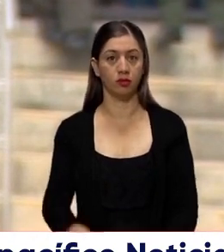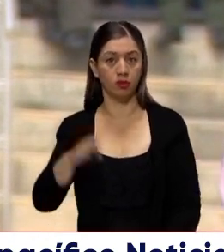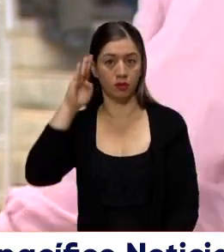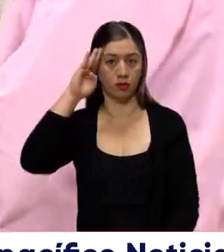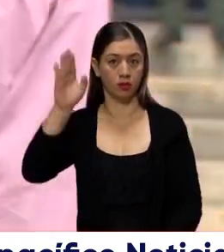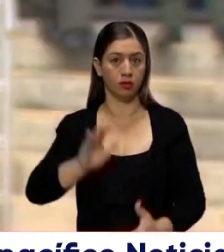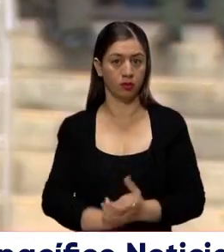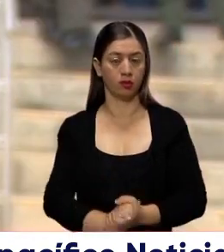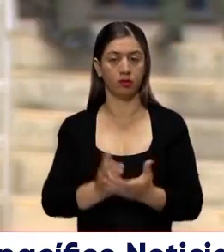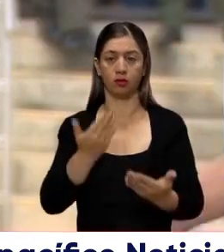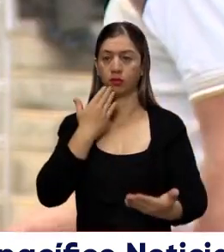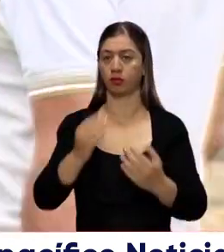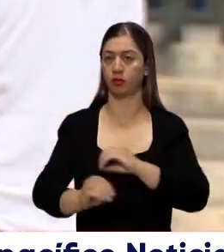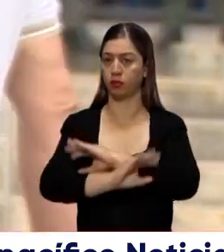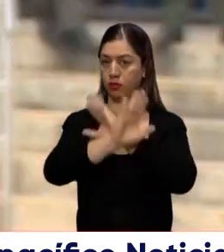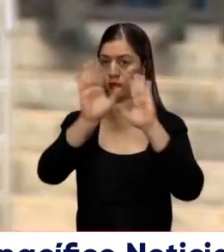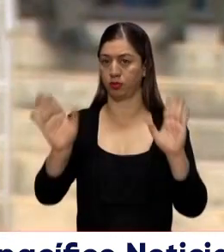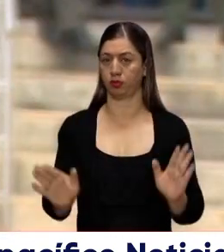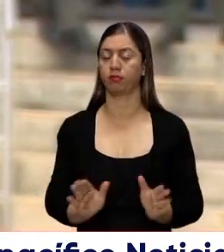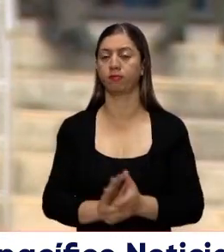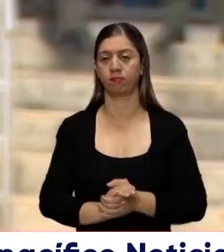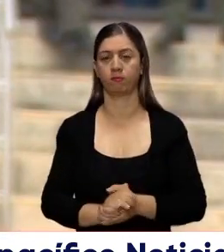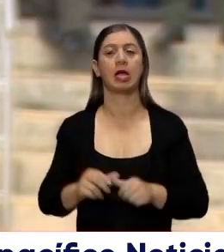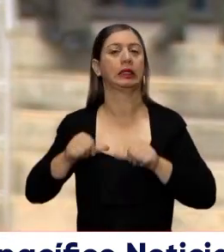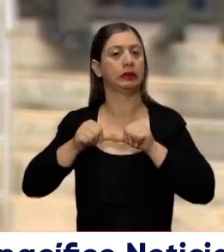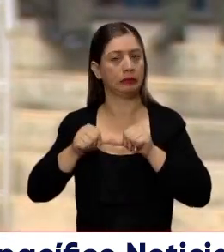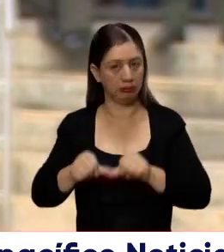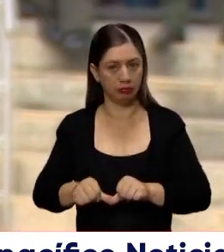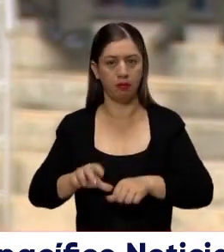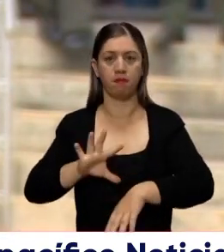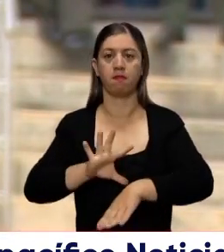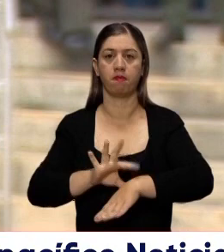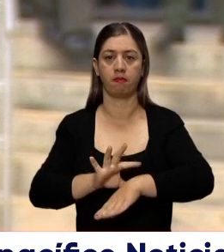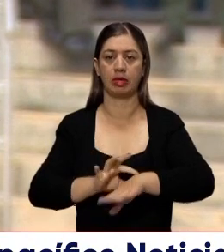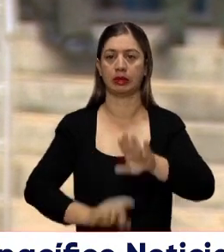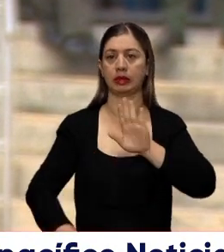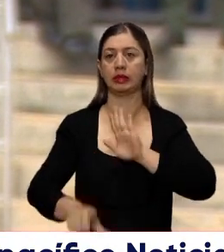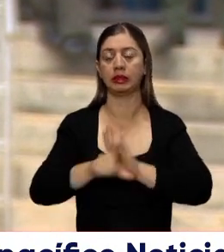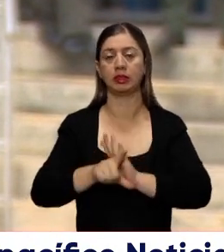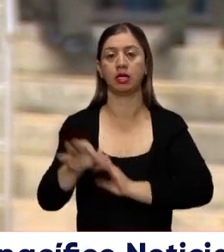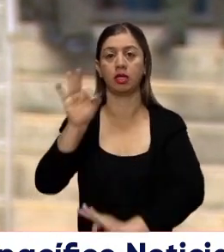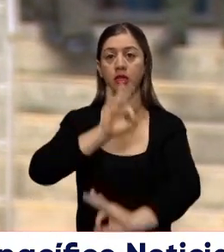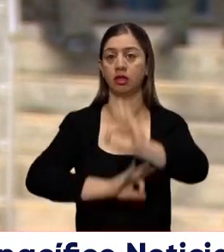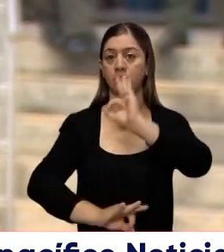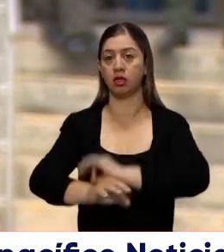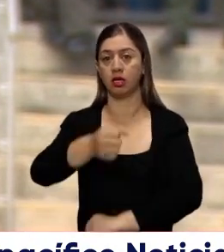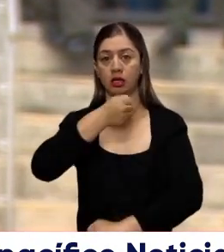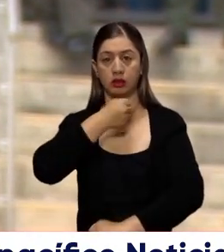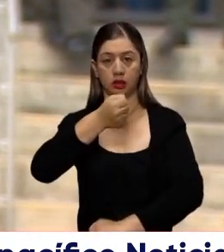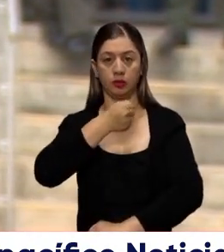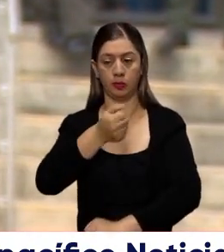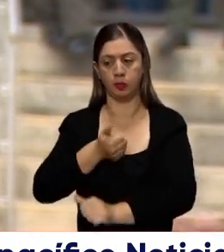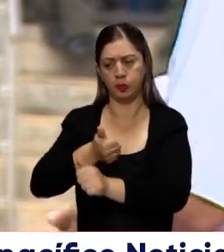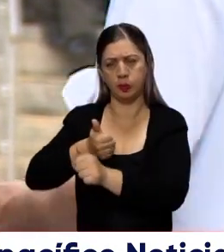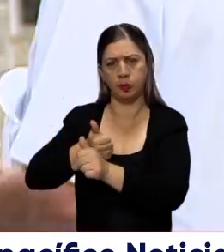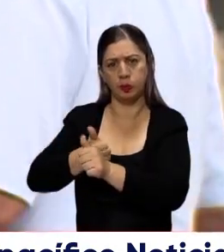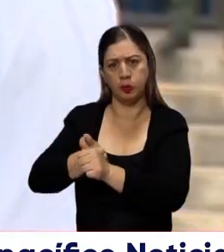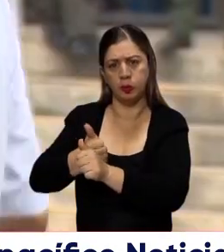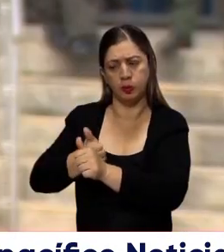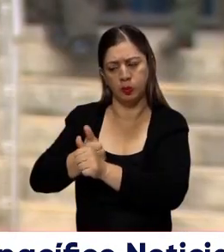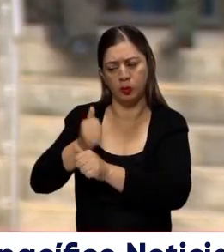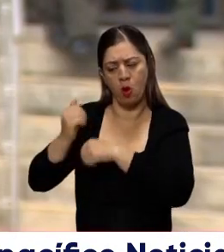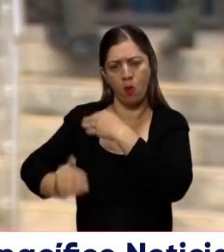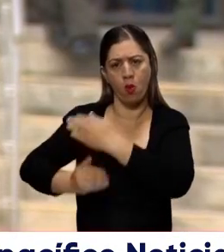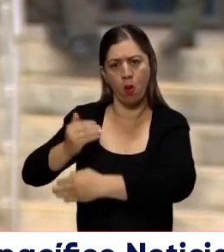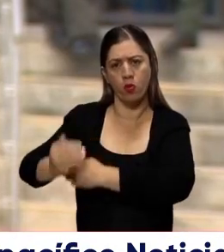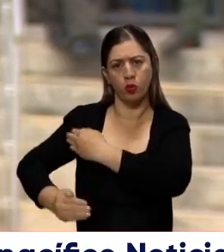Hola, ¿qué tal? Muy buenos días. Nosotros continuamos aquí en Medicina Legal. Telepacífico Noticias le hace el seguimiento a este proceso que se